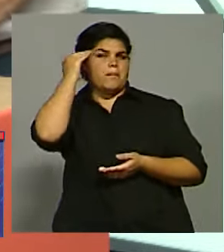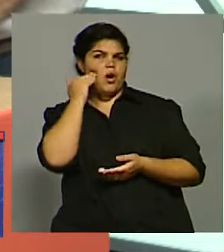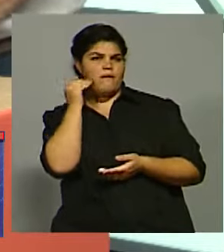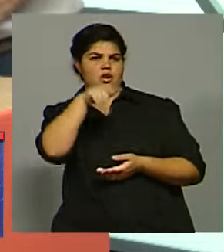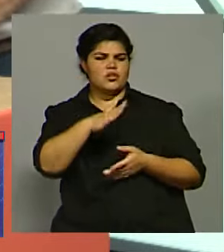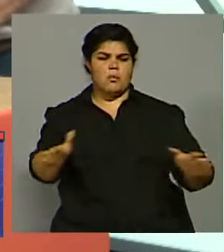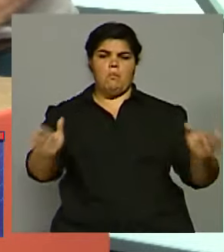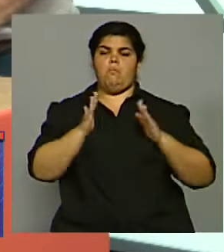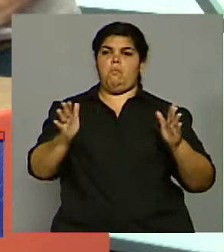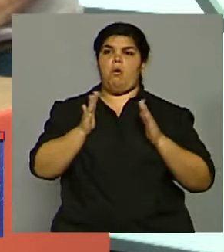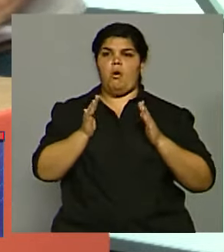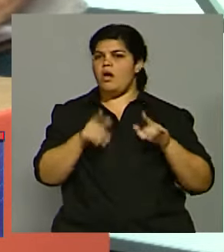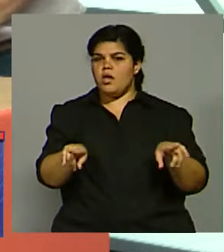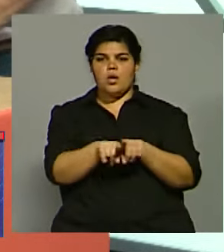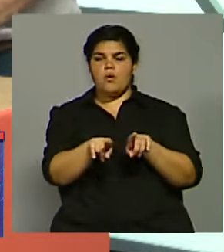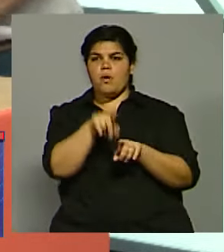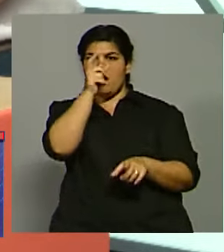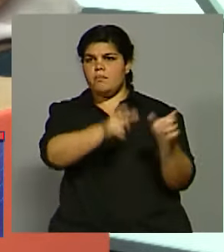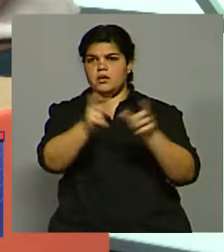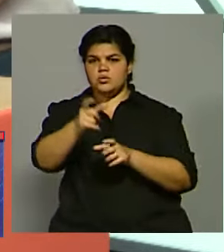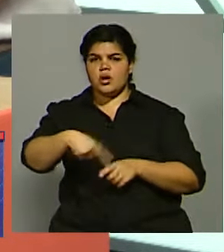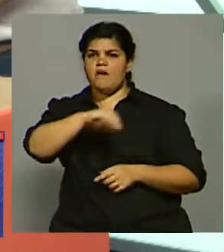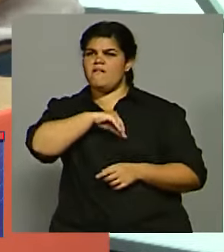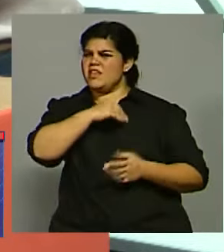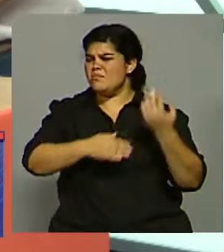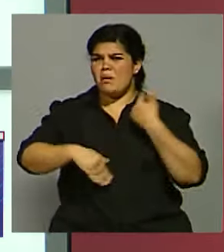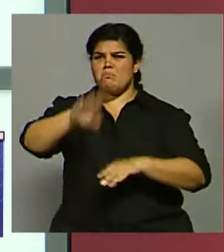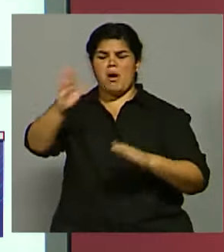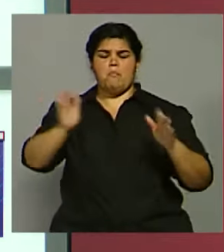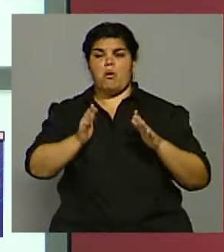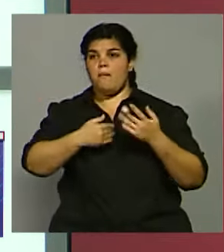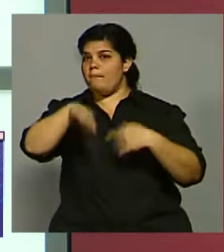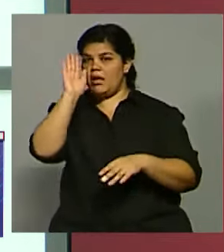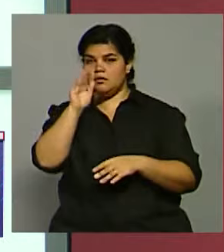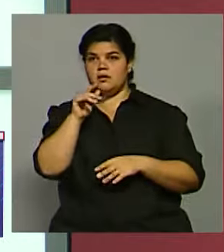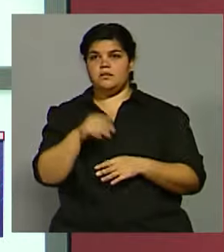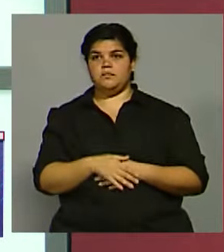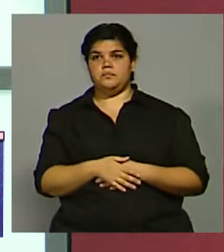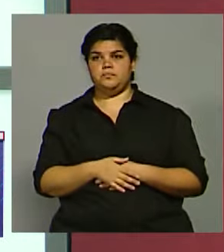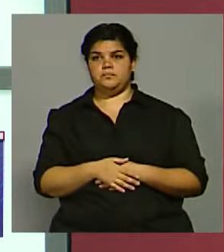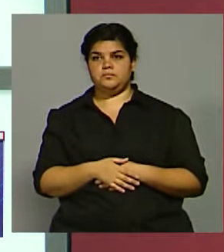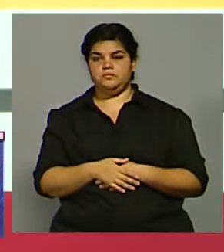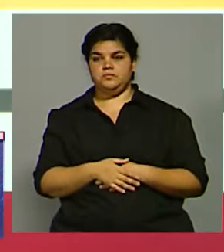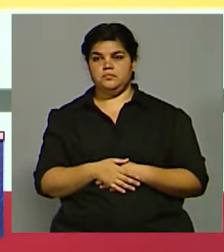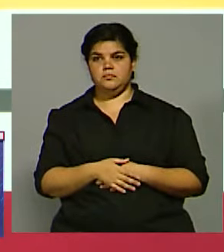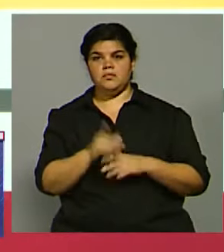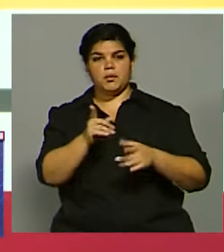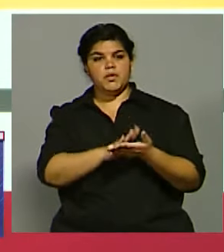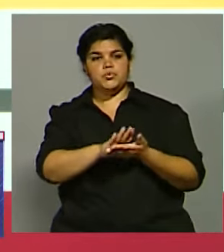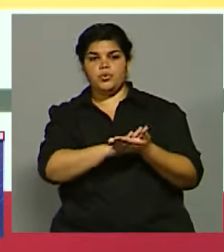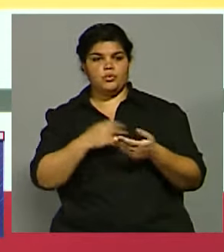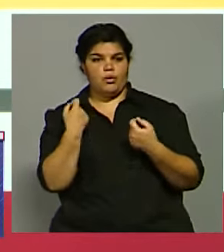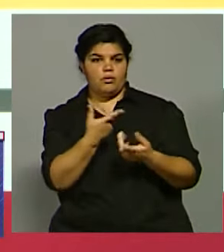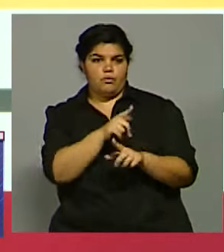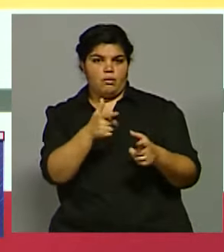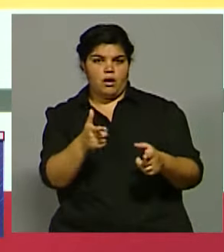Es totalmente traumático para las personas y para las víctimas fundamentalmente. Y las distancias son muy cortas. Sí, y todavía no hay una solución, digo, porque lo